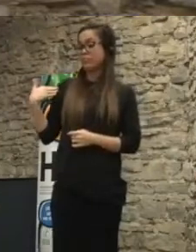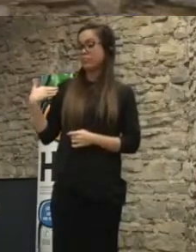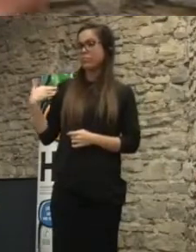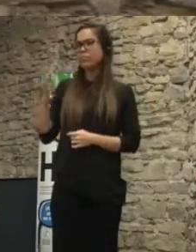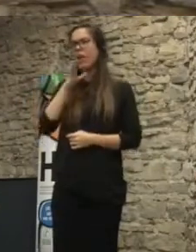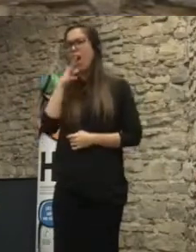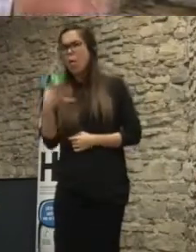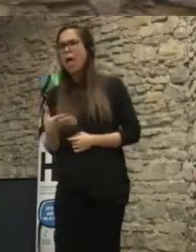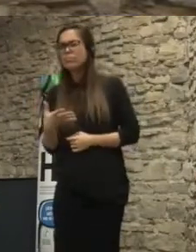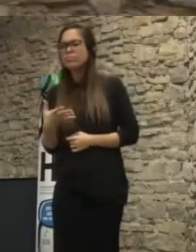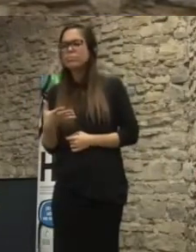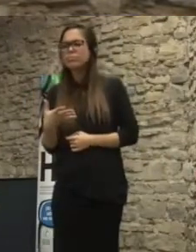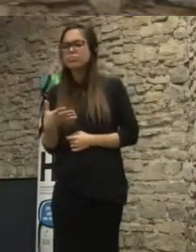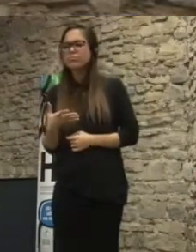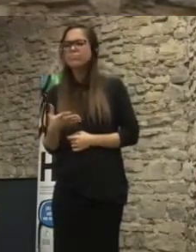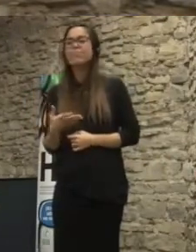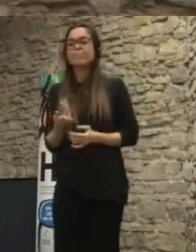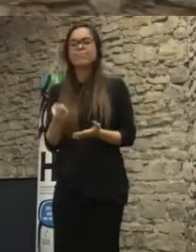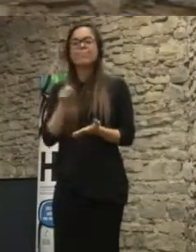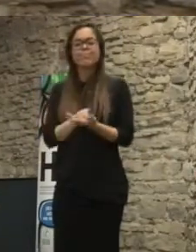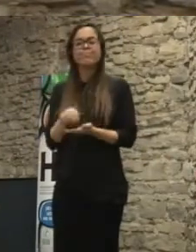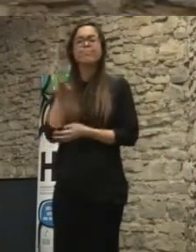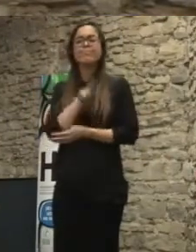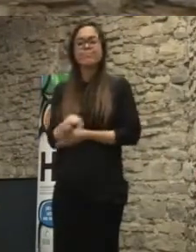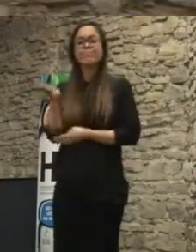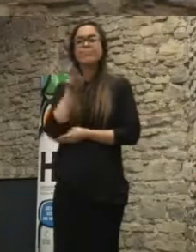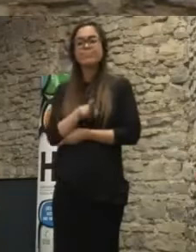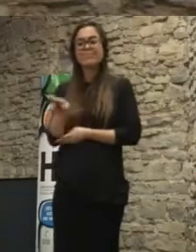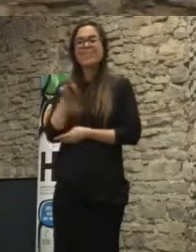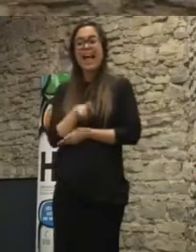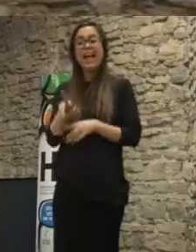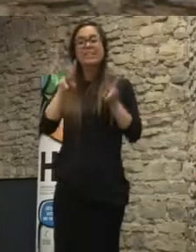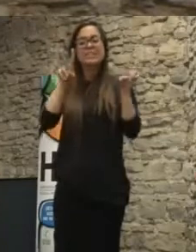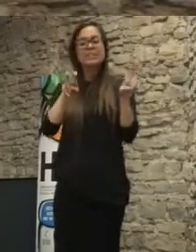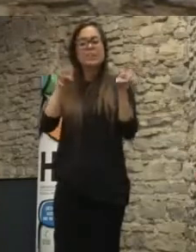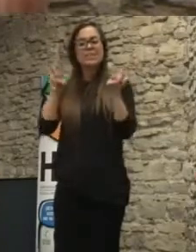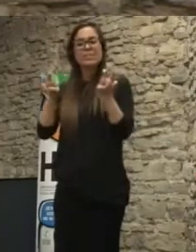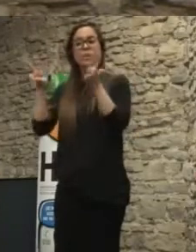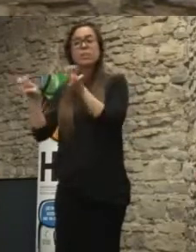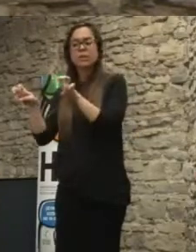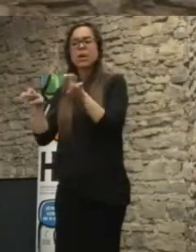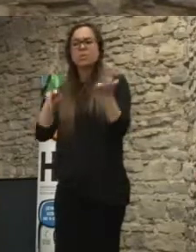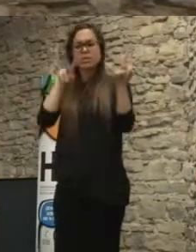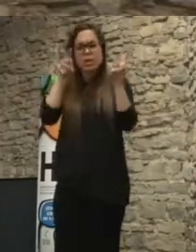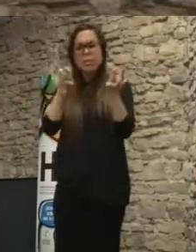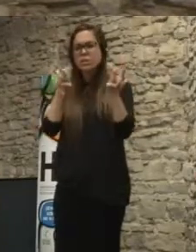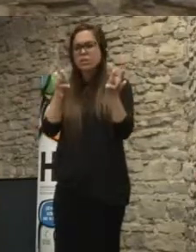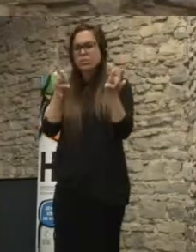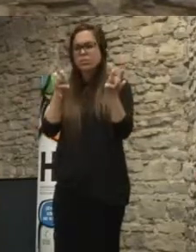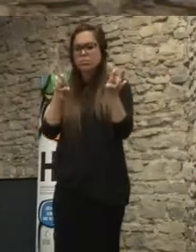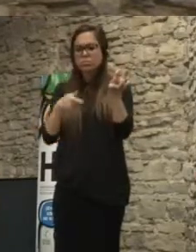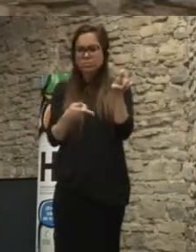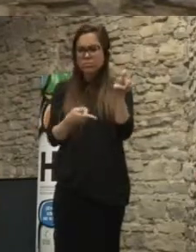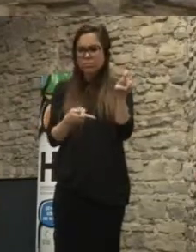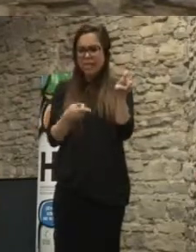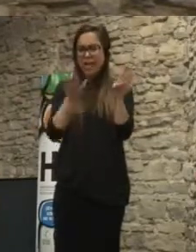ahora vuelve a pasar, a la emergencia de temas que son temas muy transversales y que tienen una gran